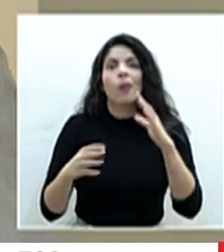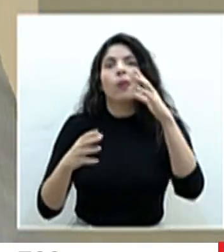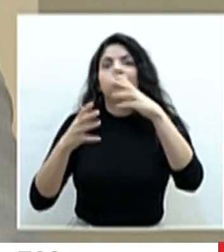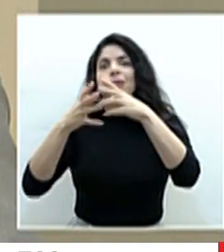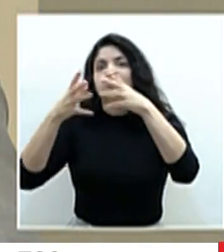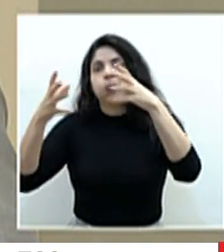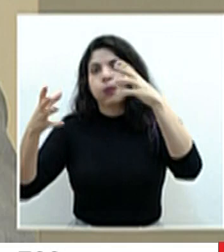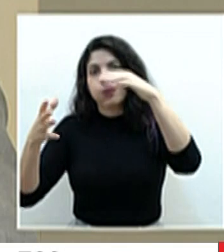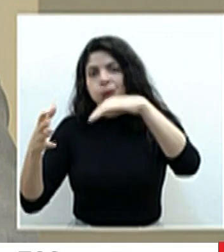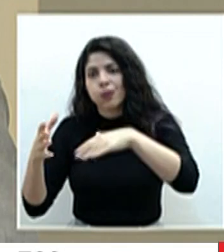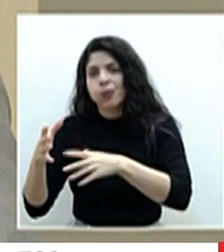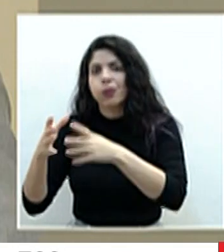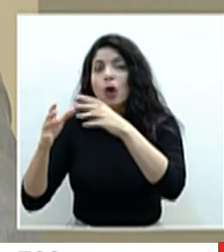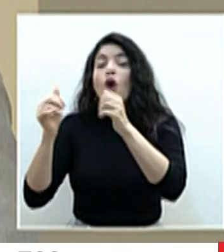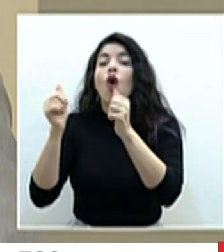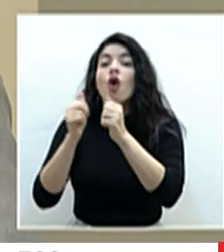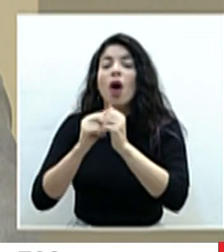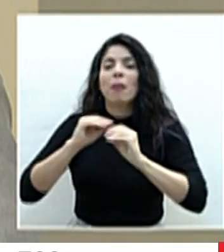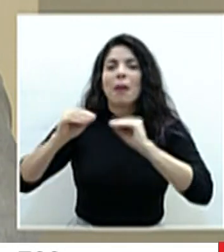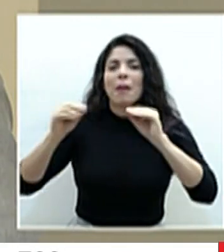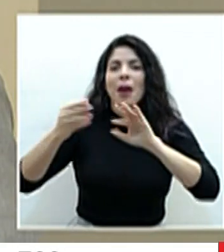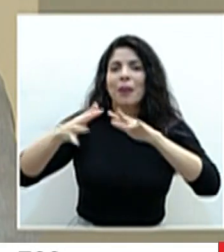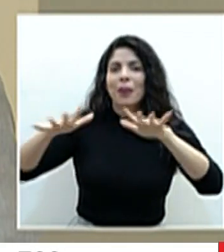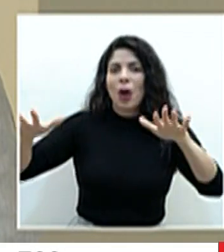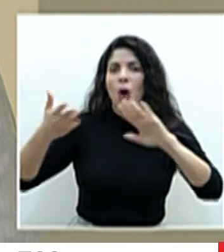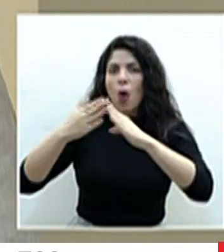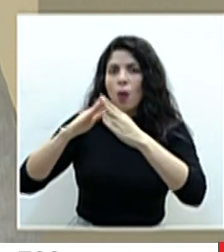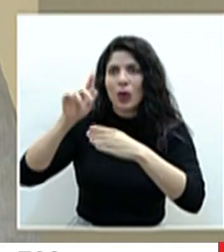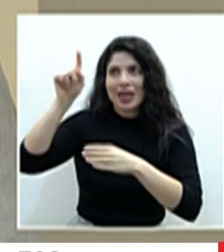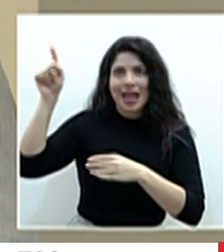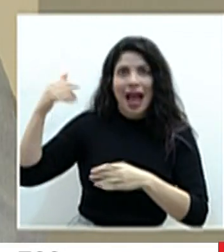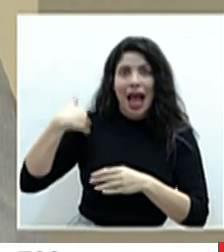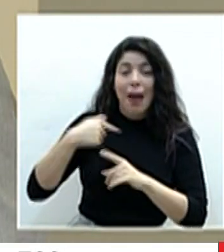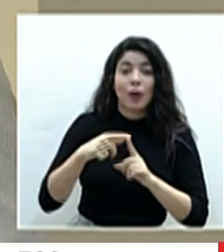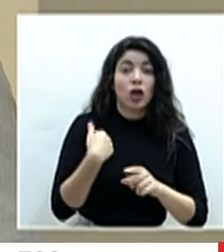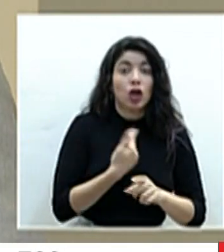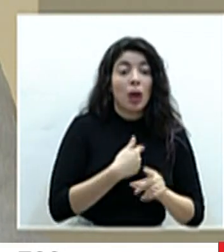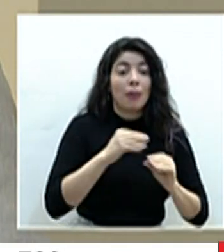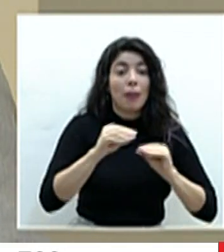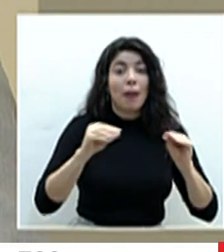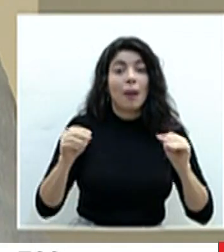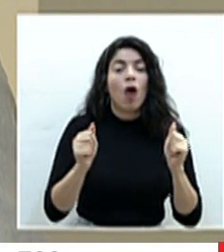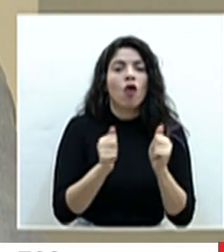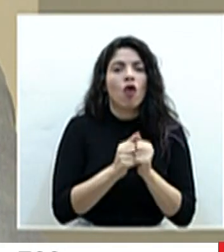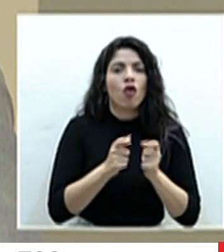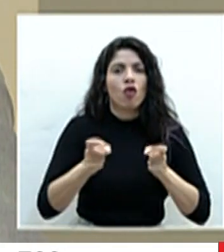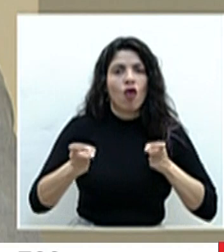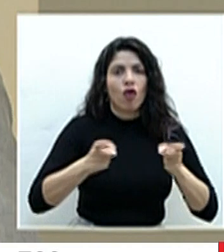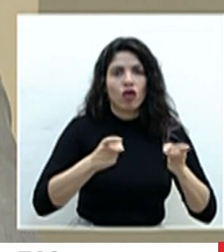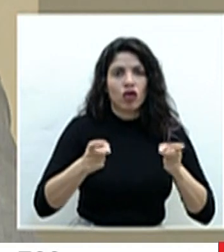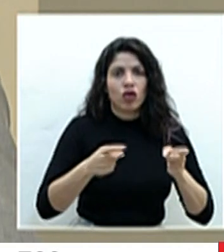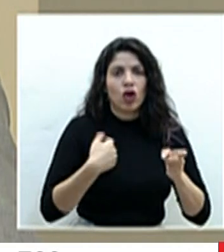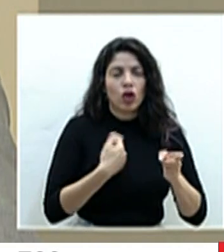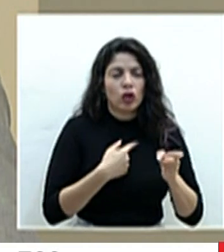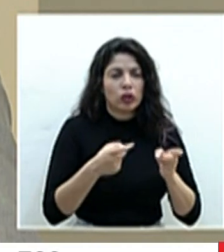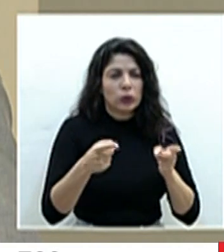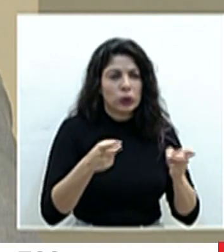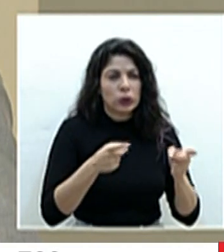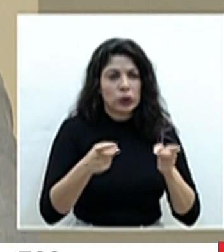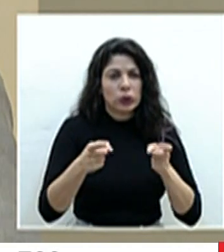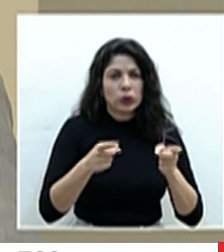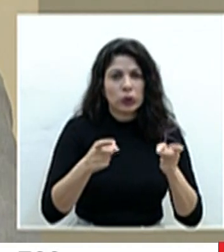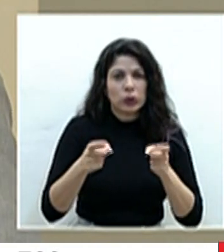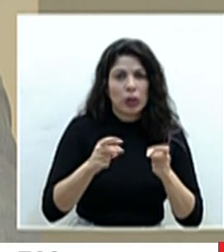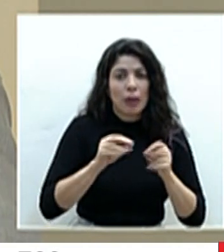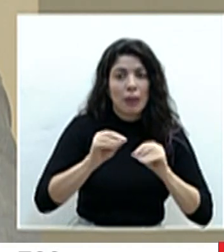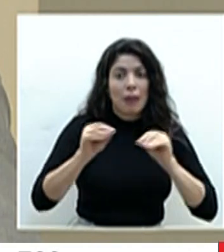escenario de transmisión comunitaria. Nosotros hemos tenido una transmisión bastante controlada, en donde hemos podido sofocar muchos de los focos de